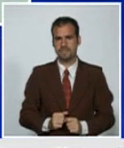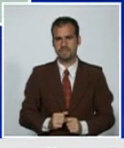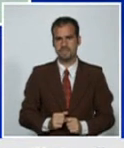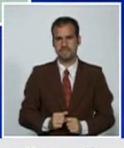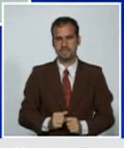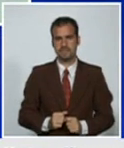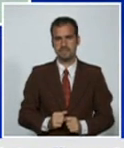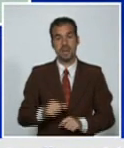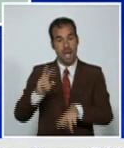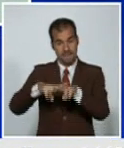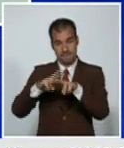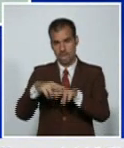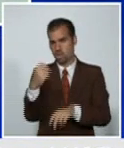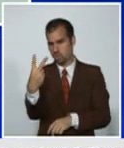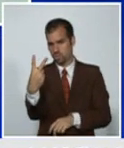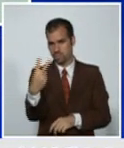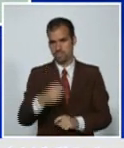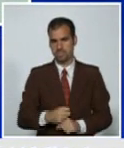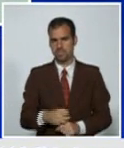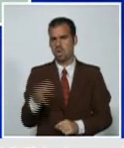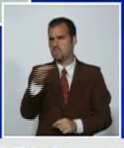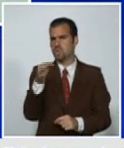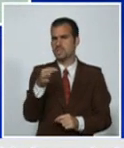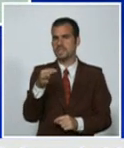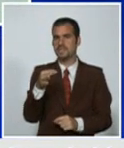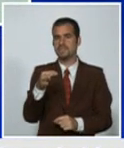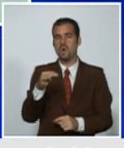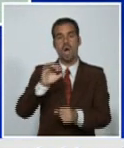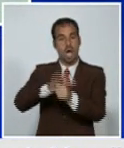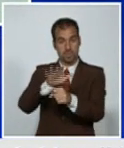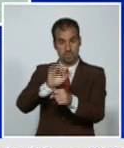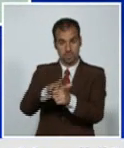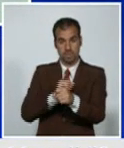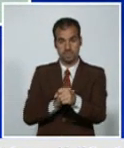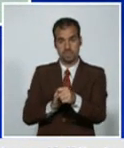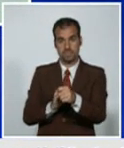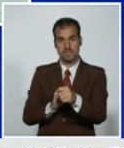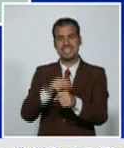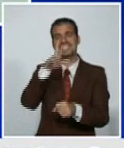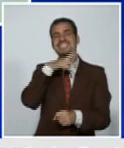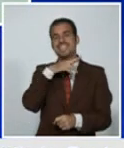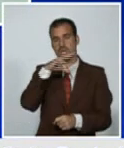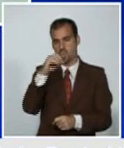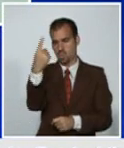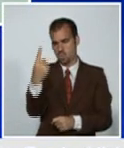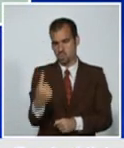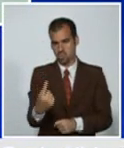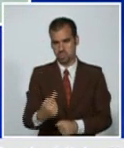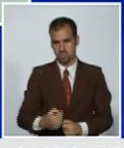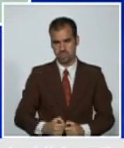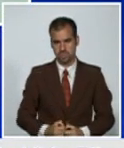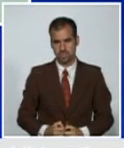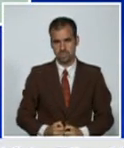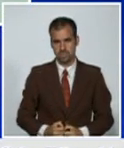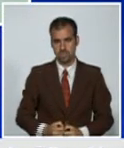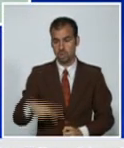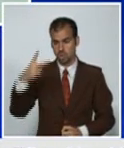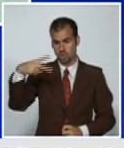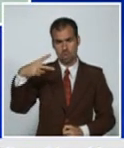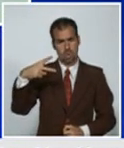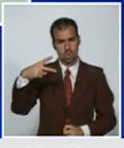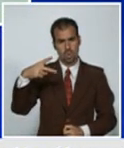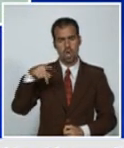2 de La Habana, de los municipios Arroyo Naranjo y El Cerro, ambos viajeros